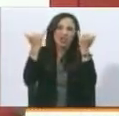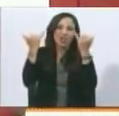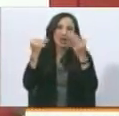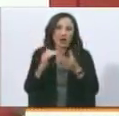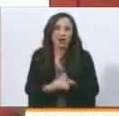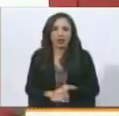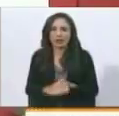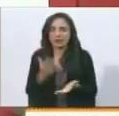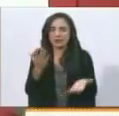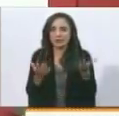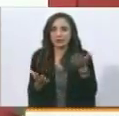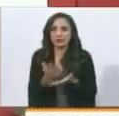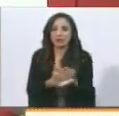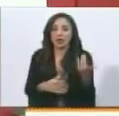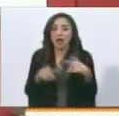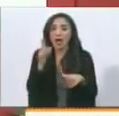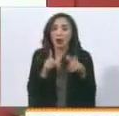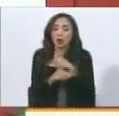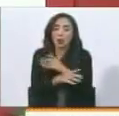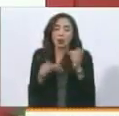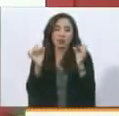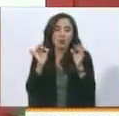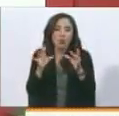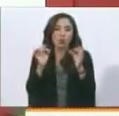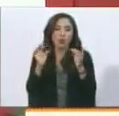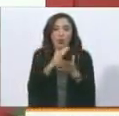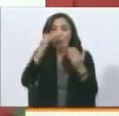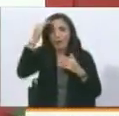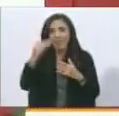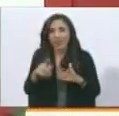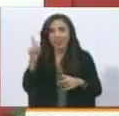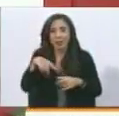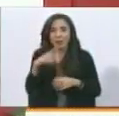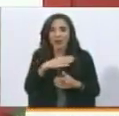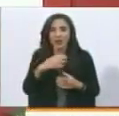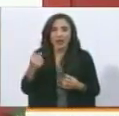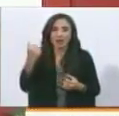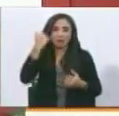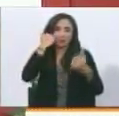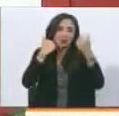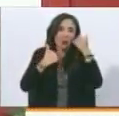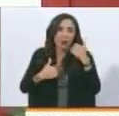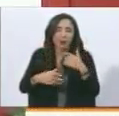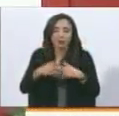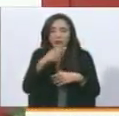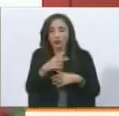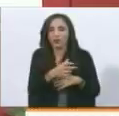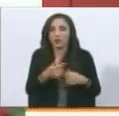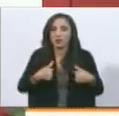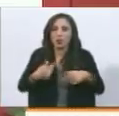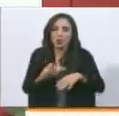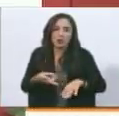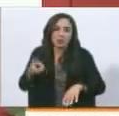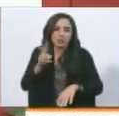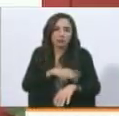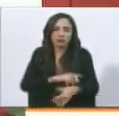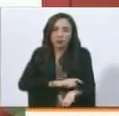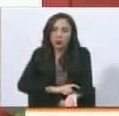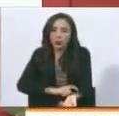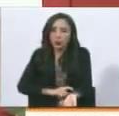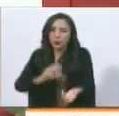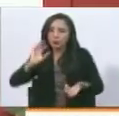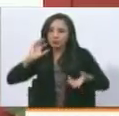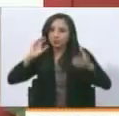salieron lesionados unos cadetes, eso es muy grave. Muy grave lo que